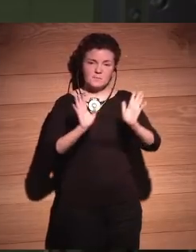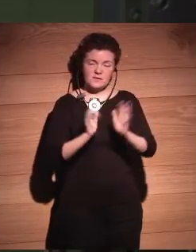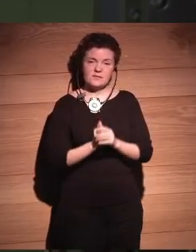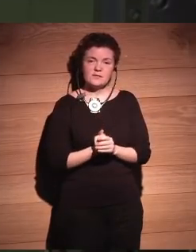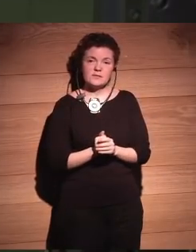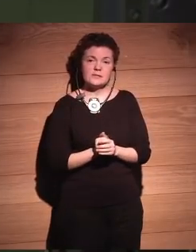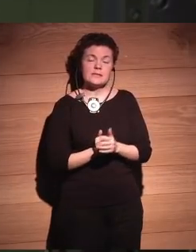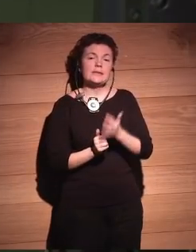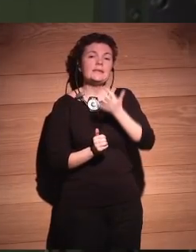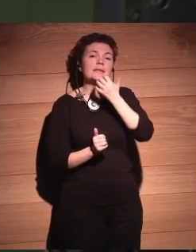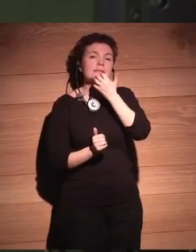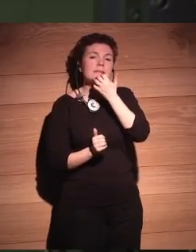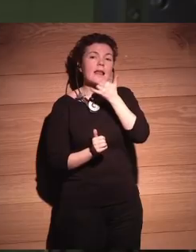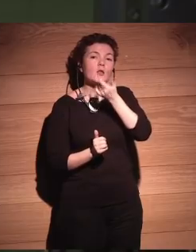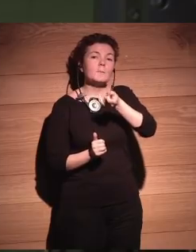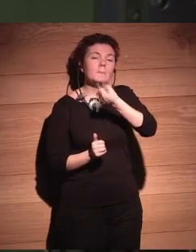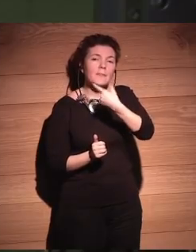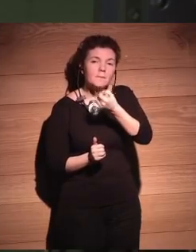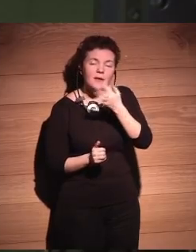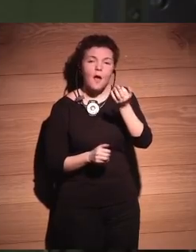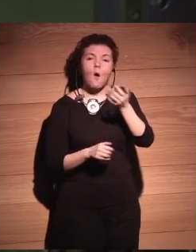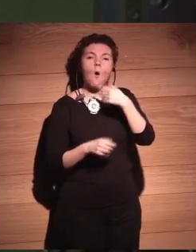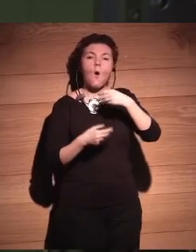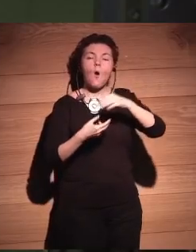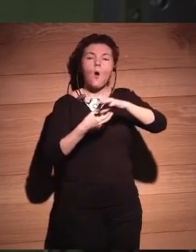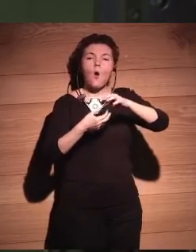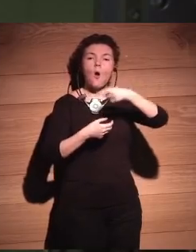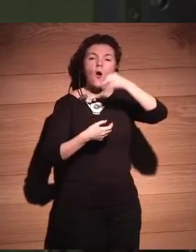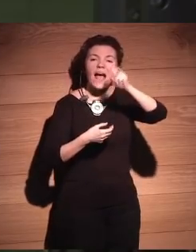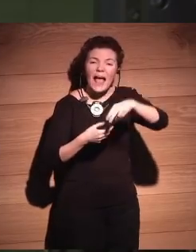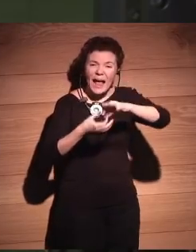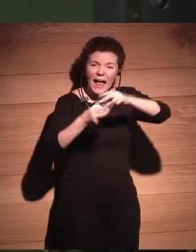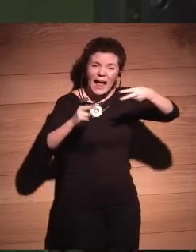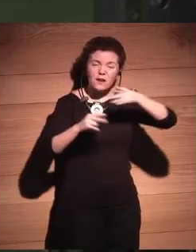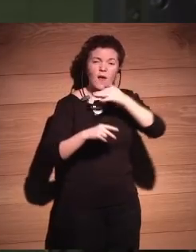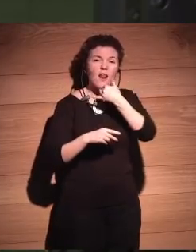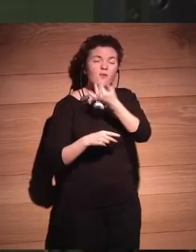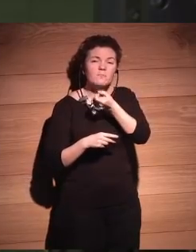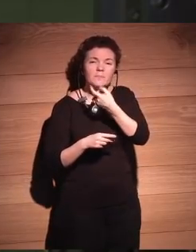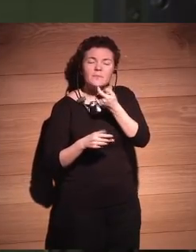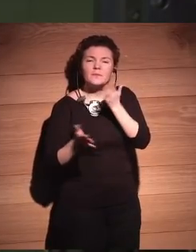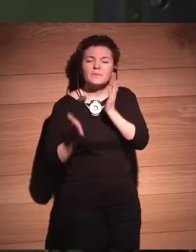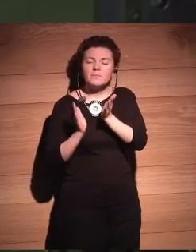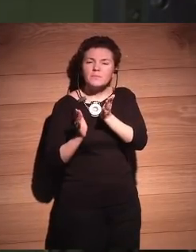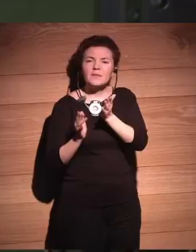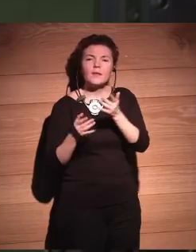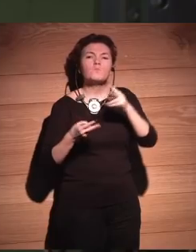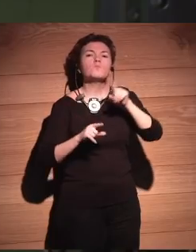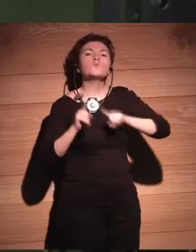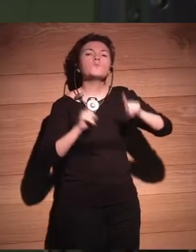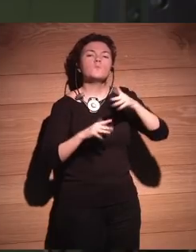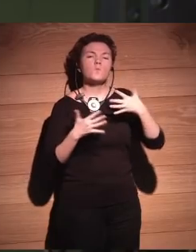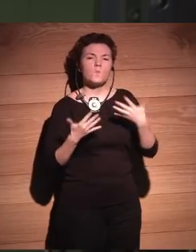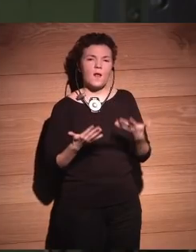si aplicamos una medicina o un gen o un fármaco, el problema es